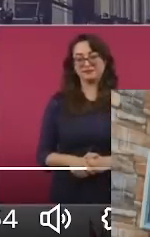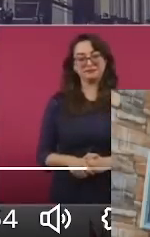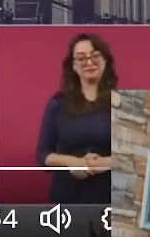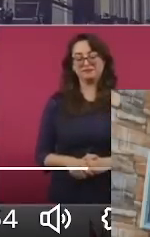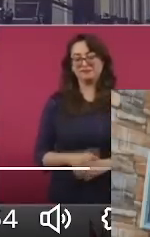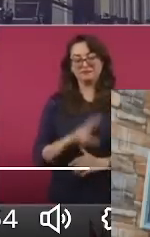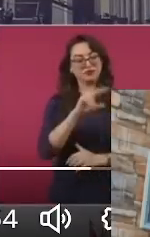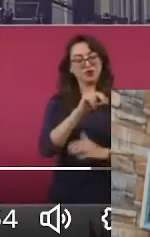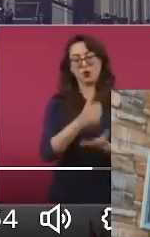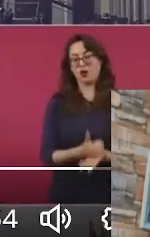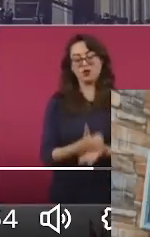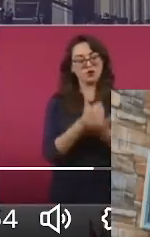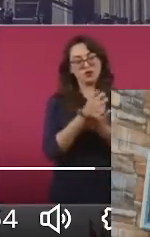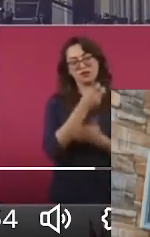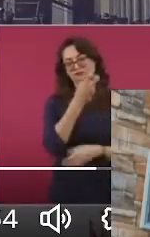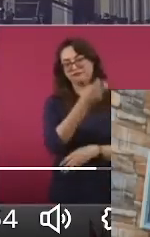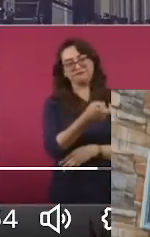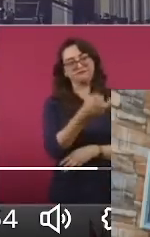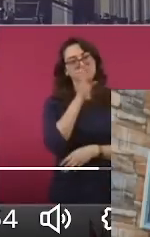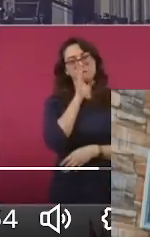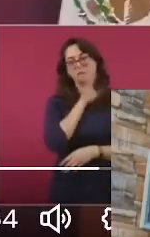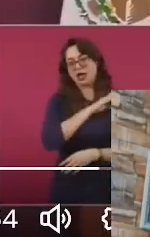para nada